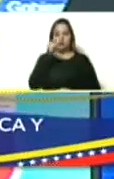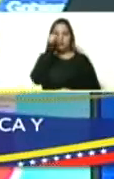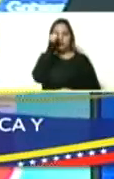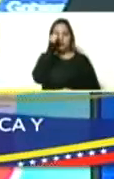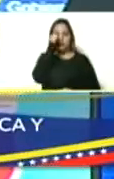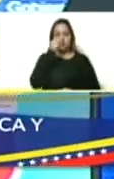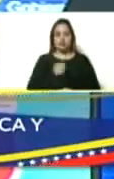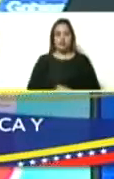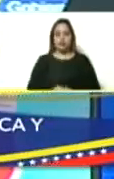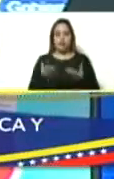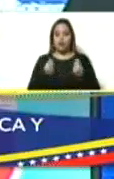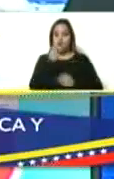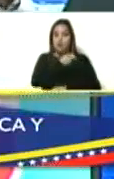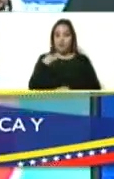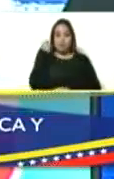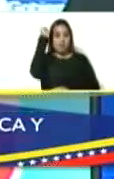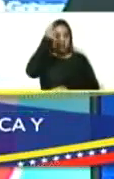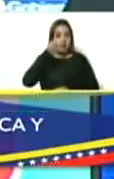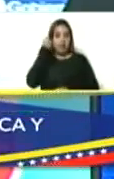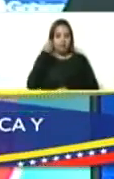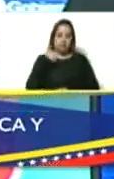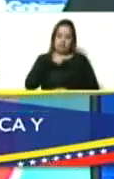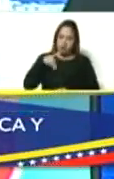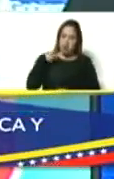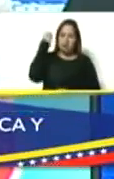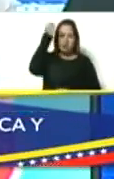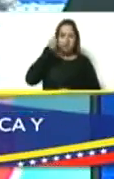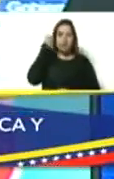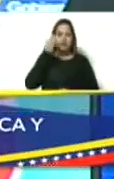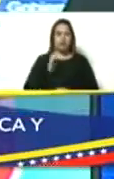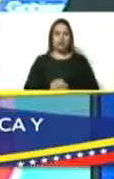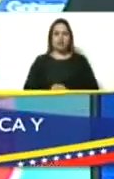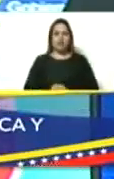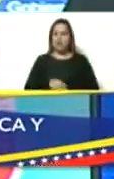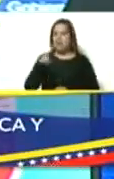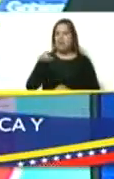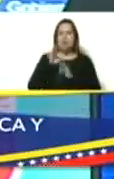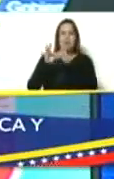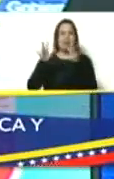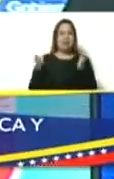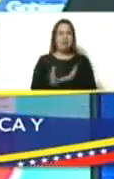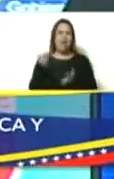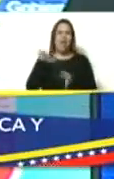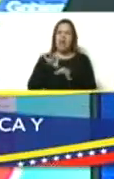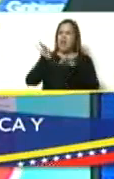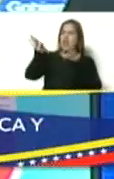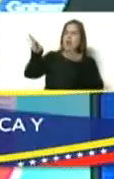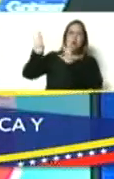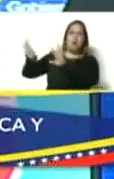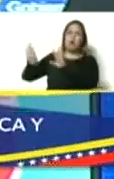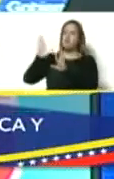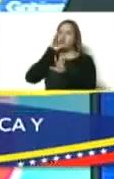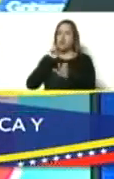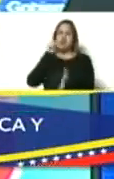Y mucha gente pensábamos, no, esa pandemia se queda por allá, eso no llega